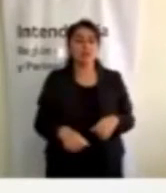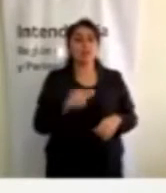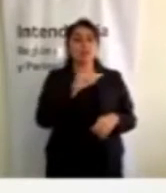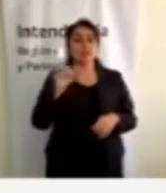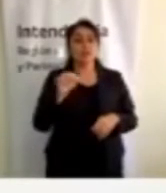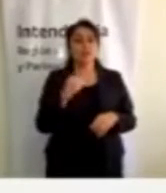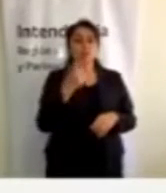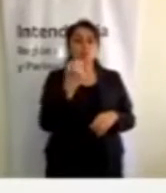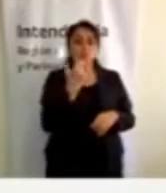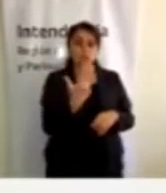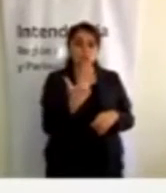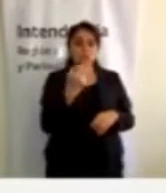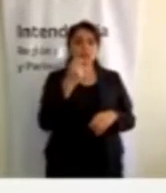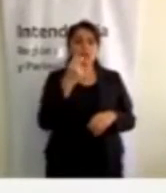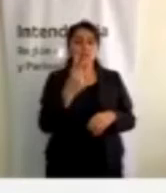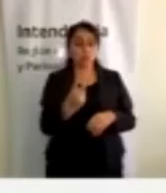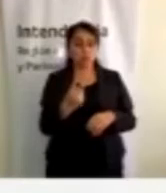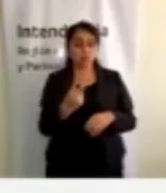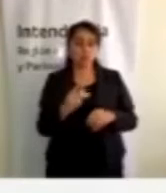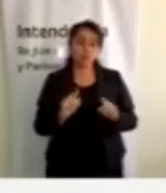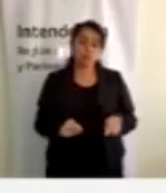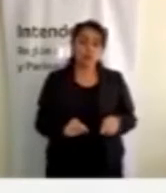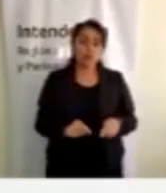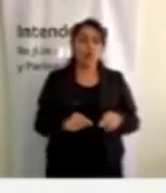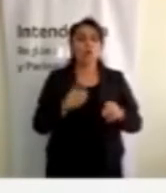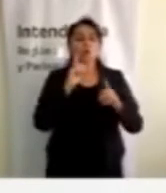16.682 y exámenes procesados